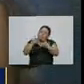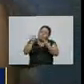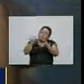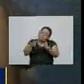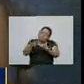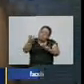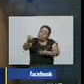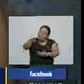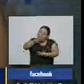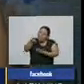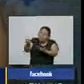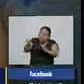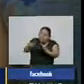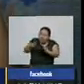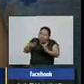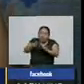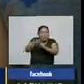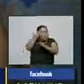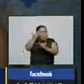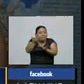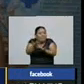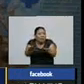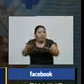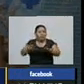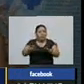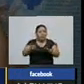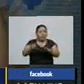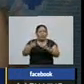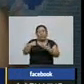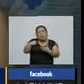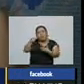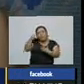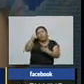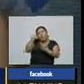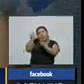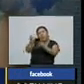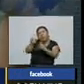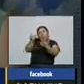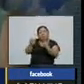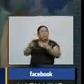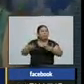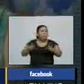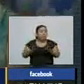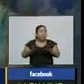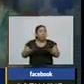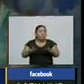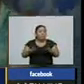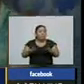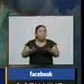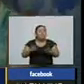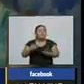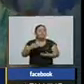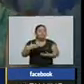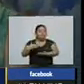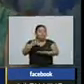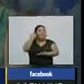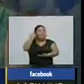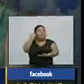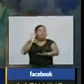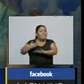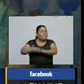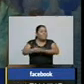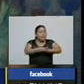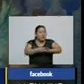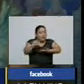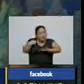noticia, algo que me dé esperanza, pues porque tener un hijo así,